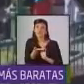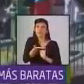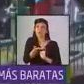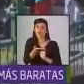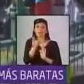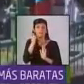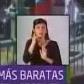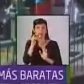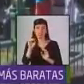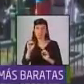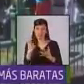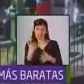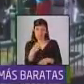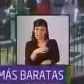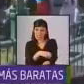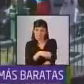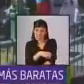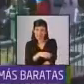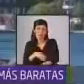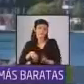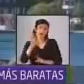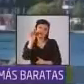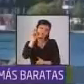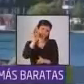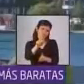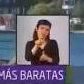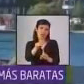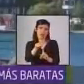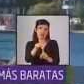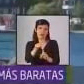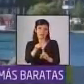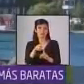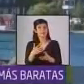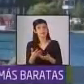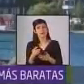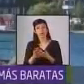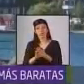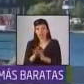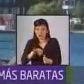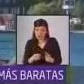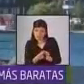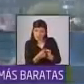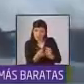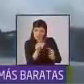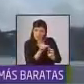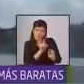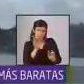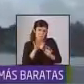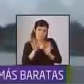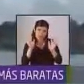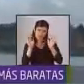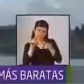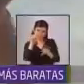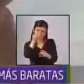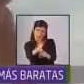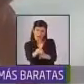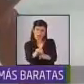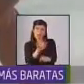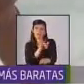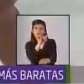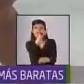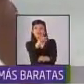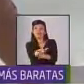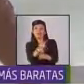décima región, el destino del sur más solicitado por los chilenos, porque de todo el país, el lugar hacia donde más se viaja en avión por